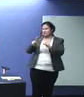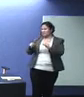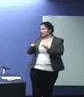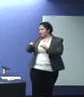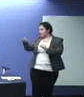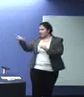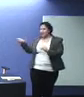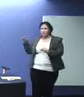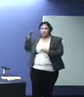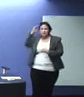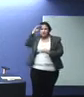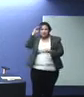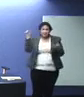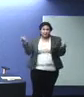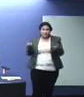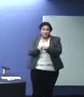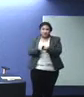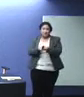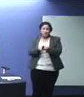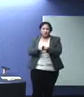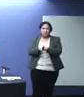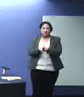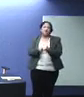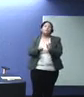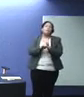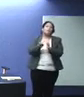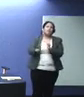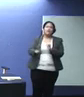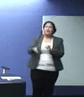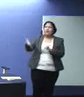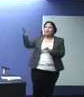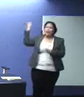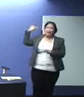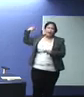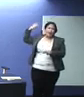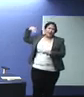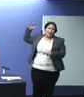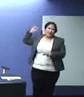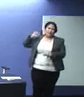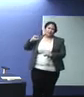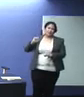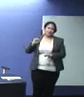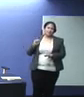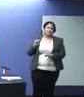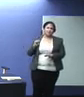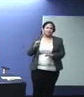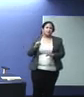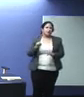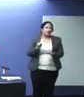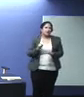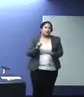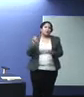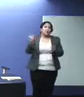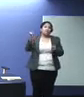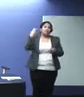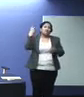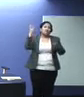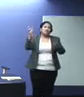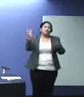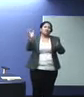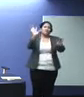casi 14 años antes de que se firmara la convención y todo, ya había